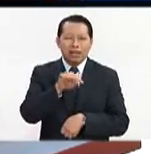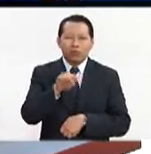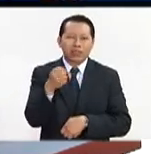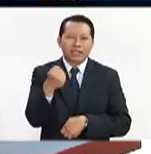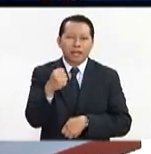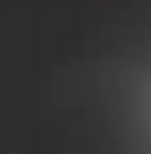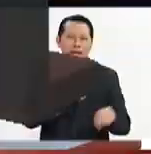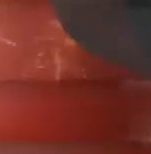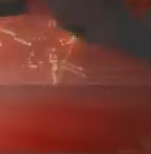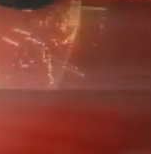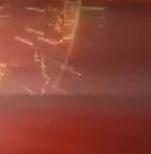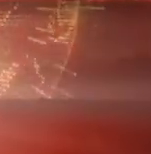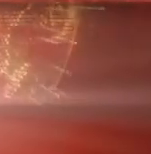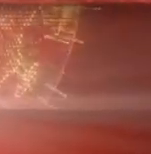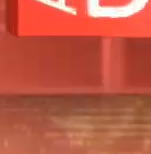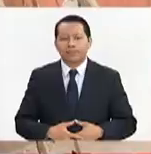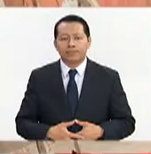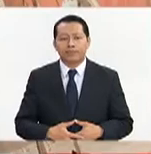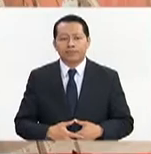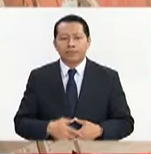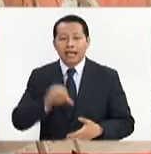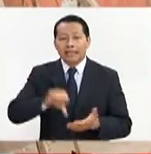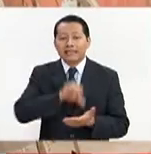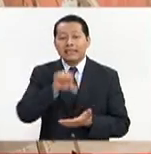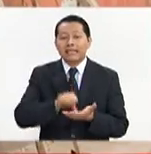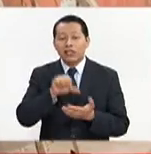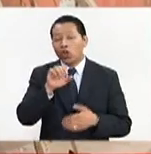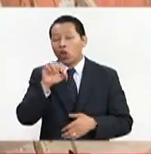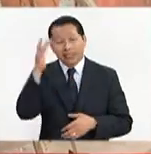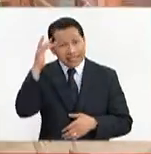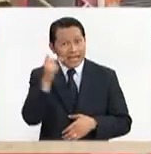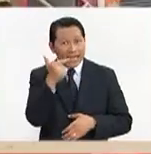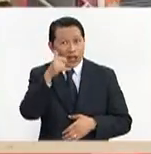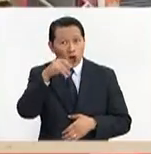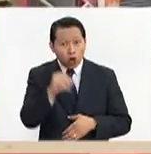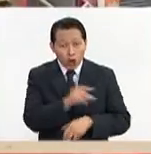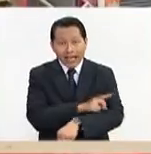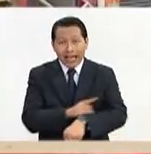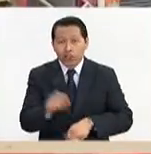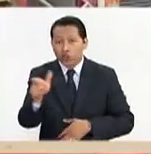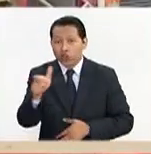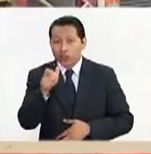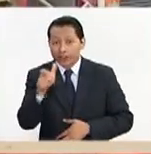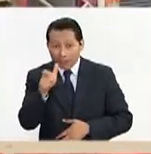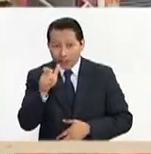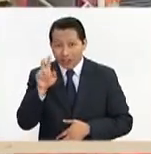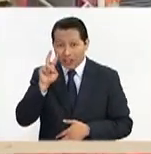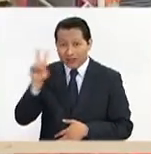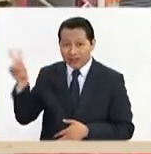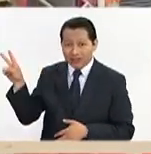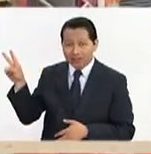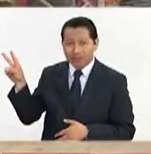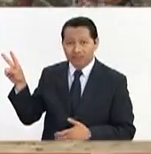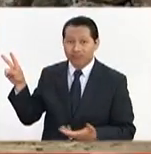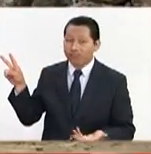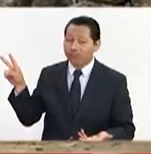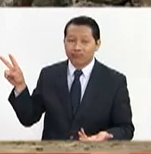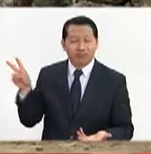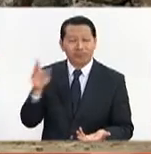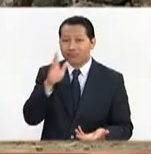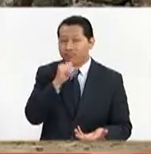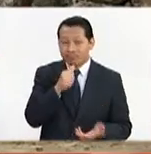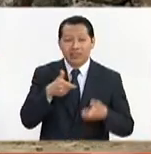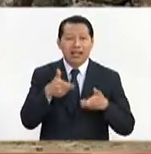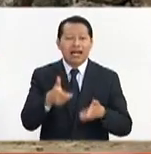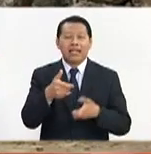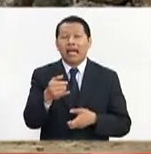septiembre. El centro de San Gregorio Atlapulco en la delegación Xochimilco quedó casi inhabitable. En la calle